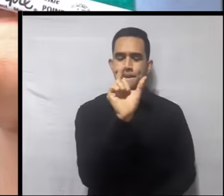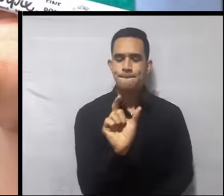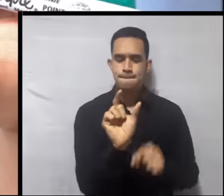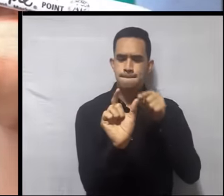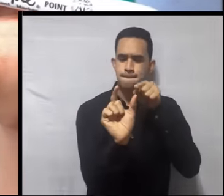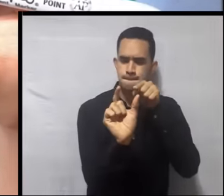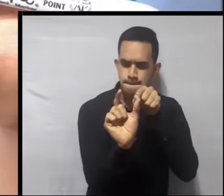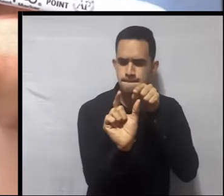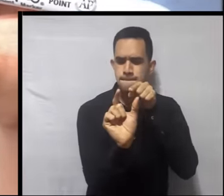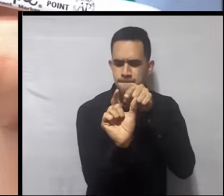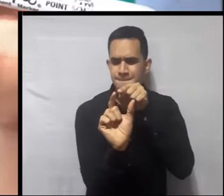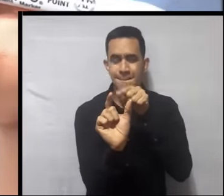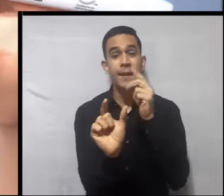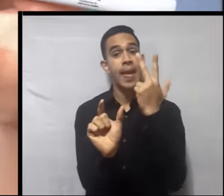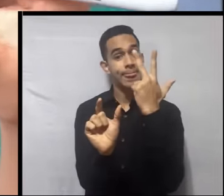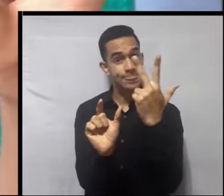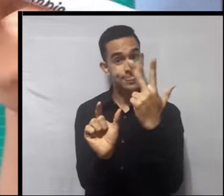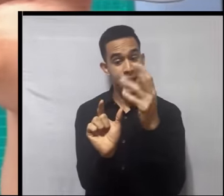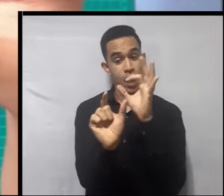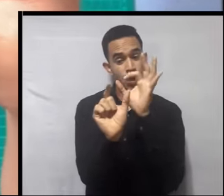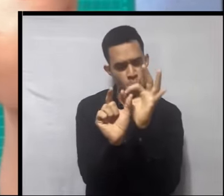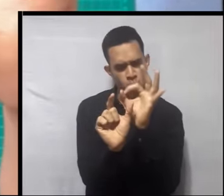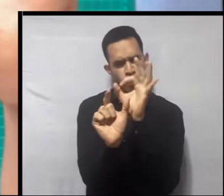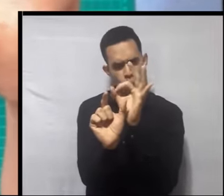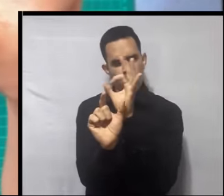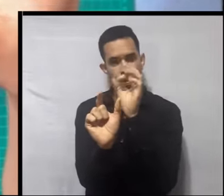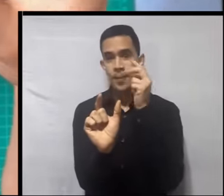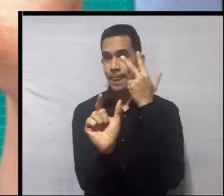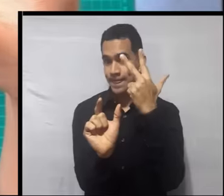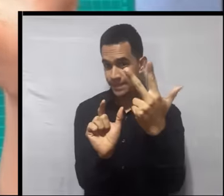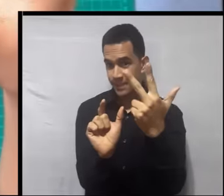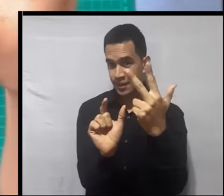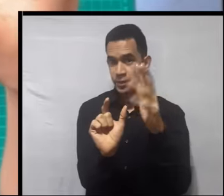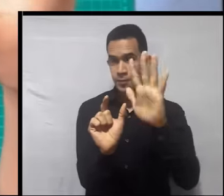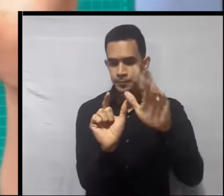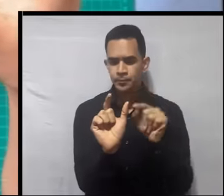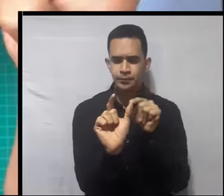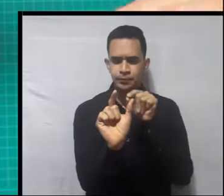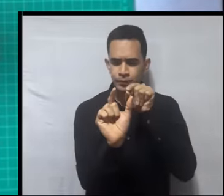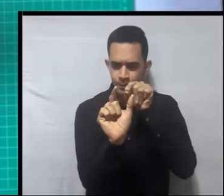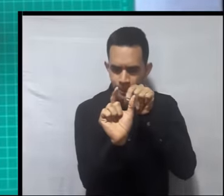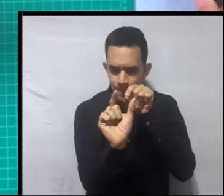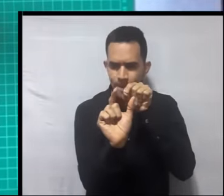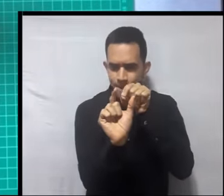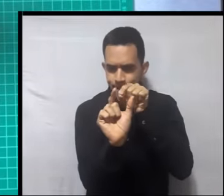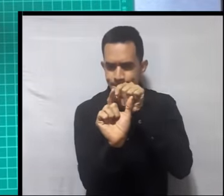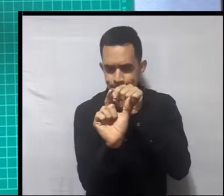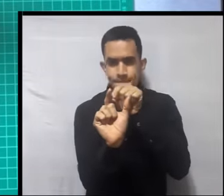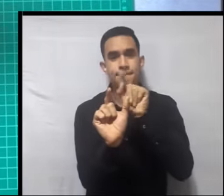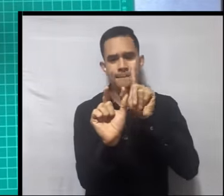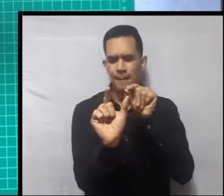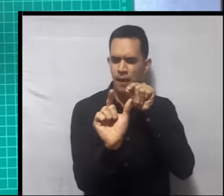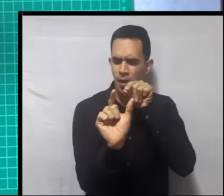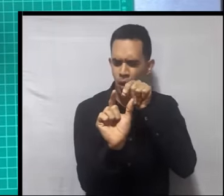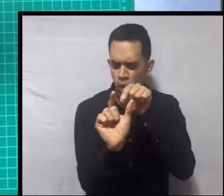medio. Esta debe ser del tamaño del palillo para poder introducirse, pero a la vez que no